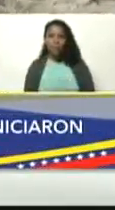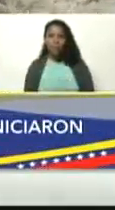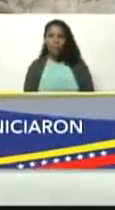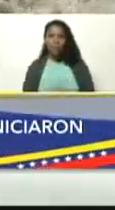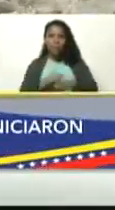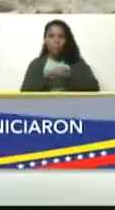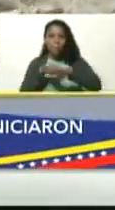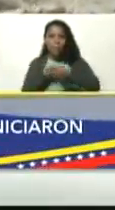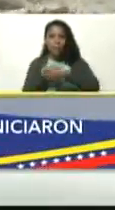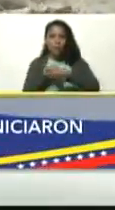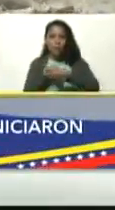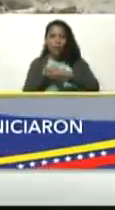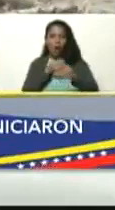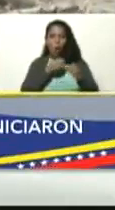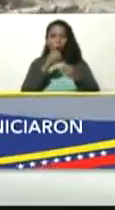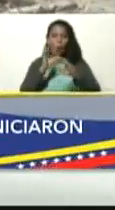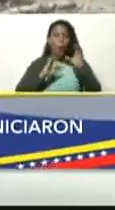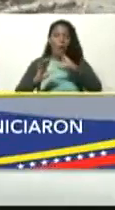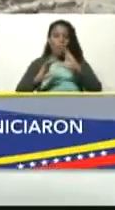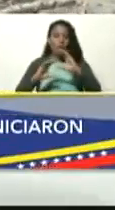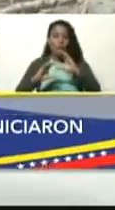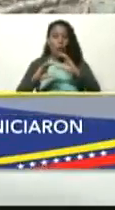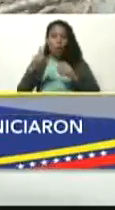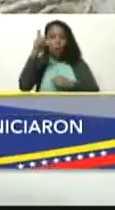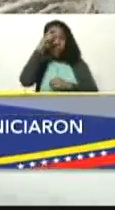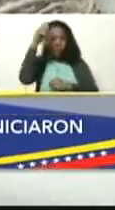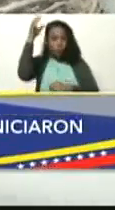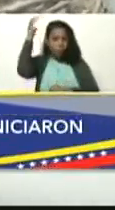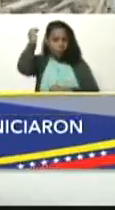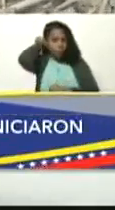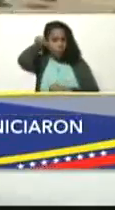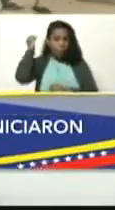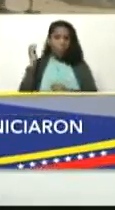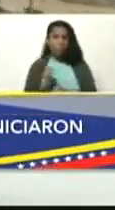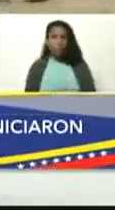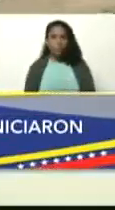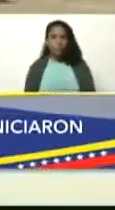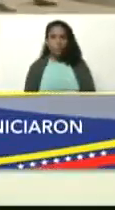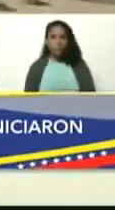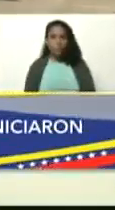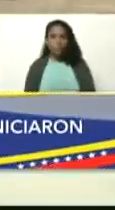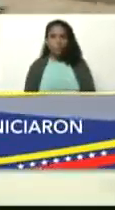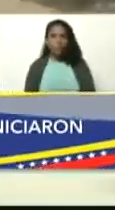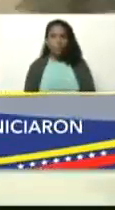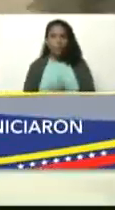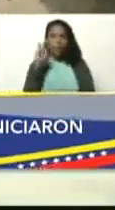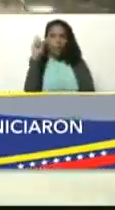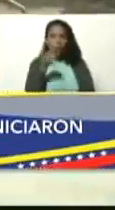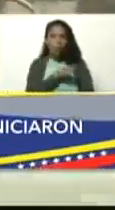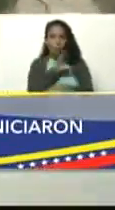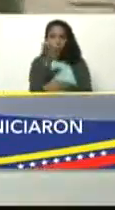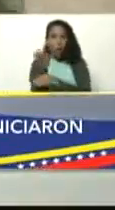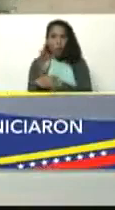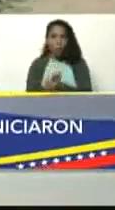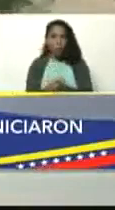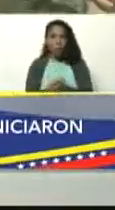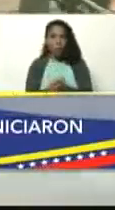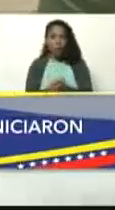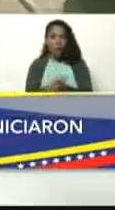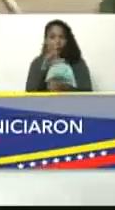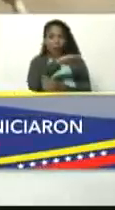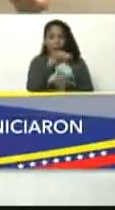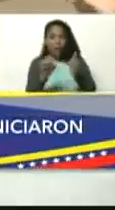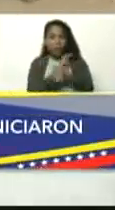de Comunicación y vicepresidente de Comunicación y Cultura, Alfred Nazareño Ñañez, también ahí, el